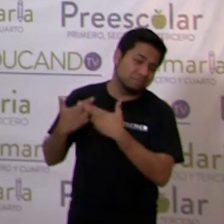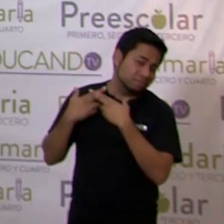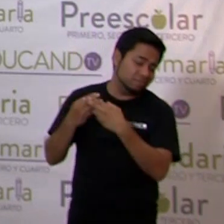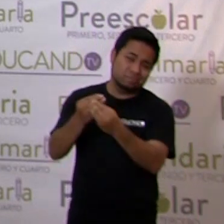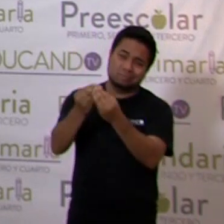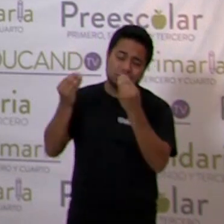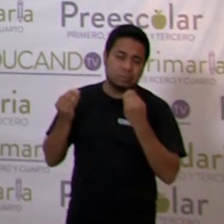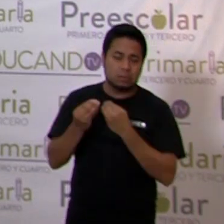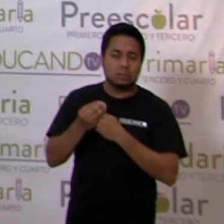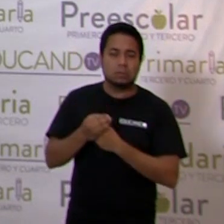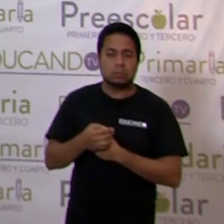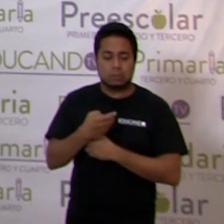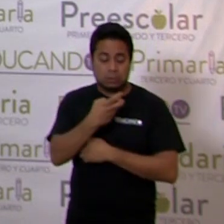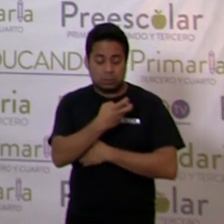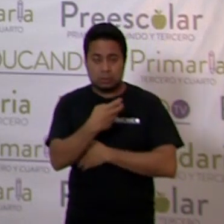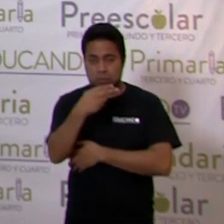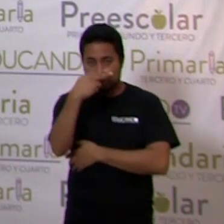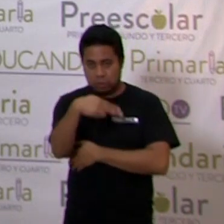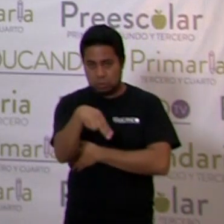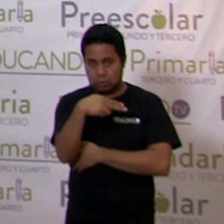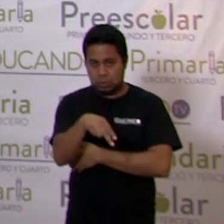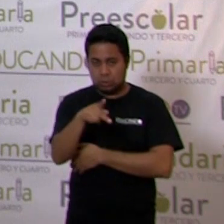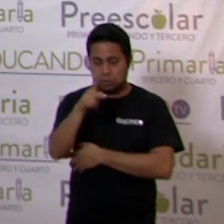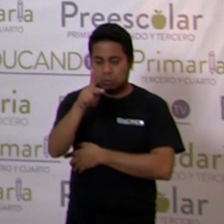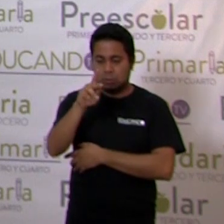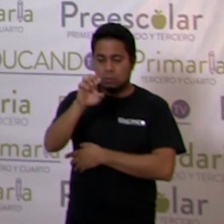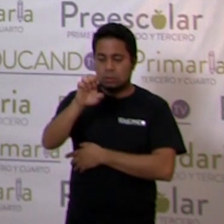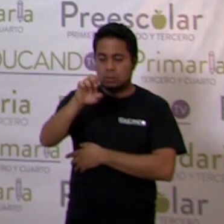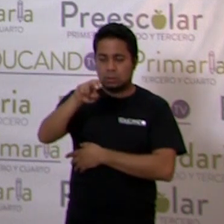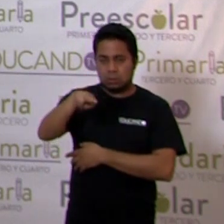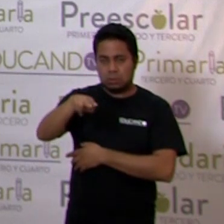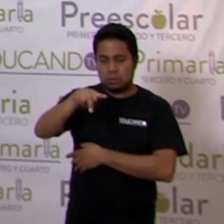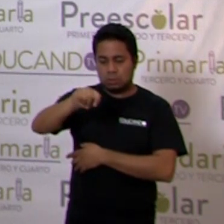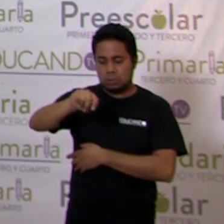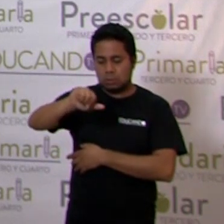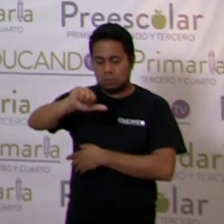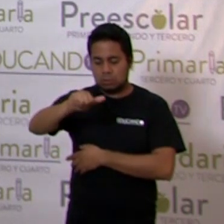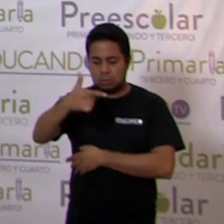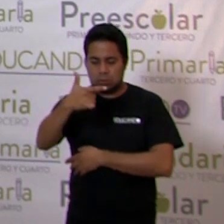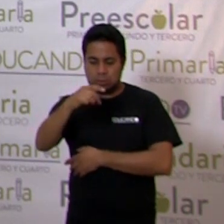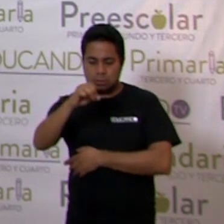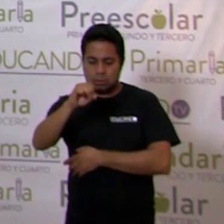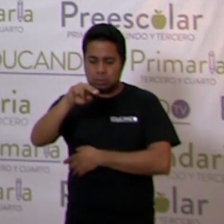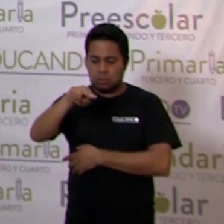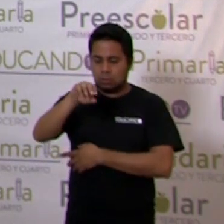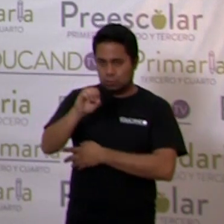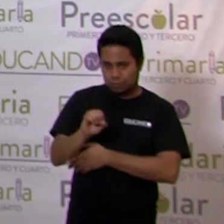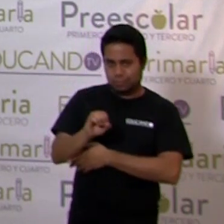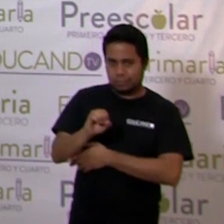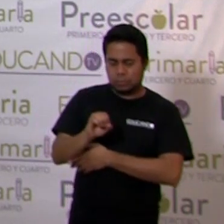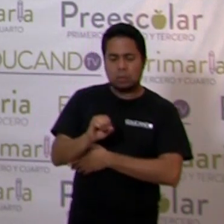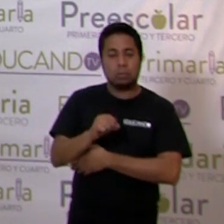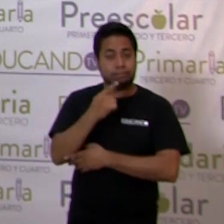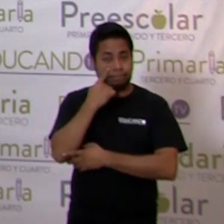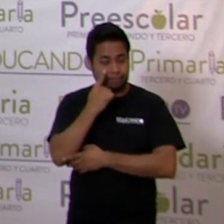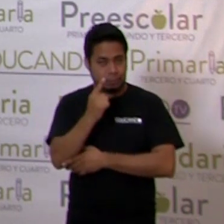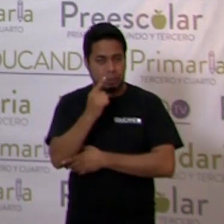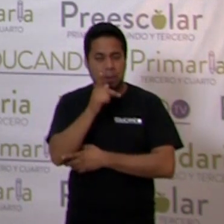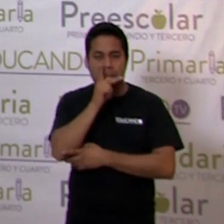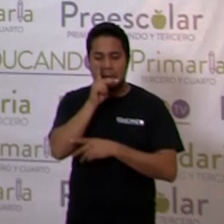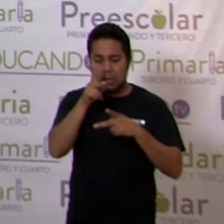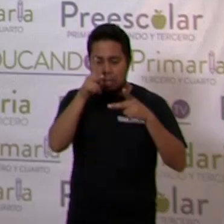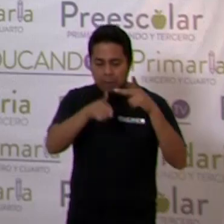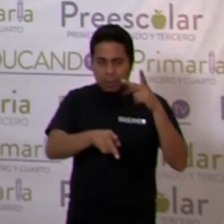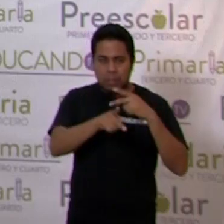figura se llama pentágono penta significa cinco Sí y tiene cinco